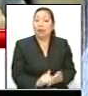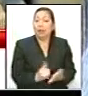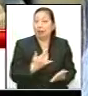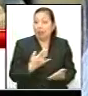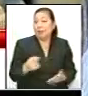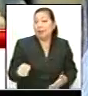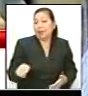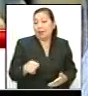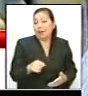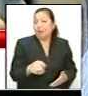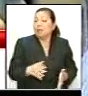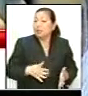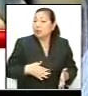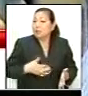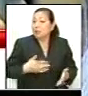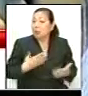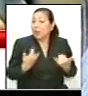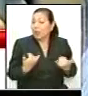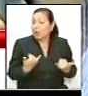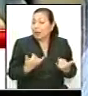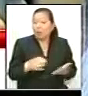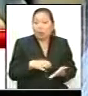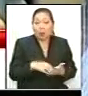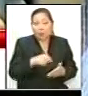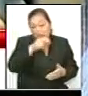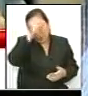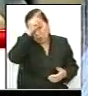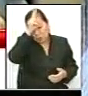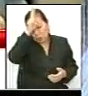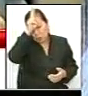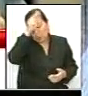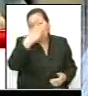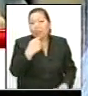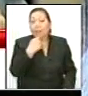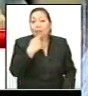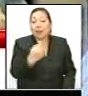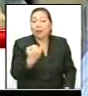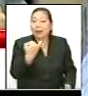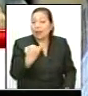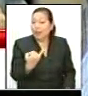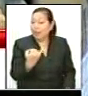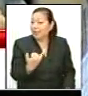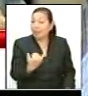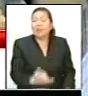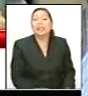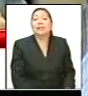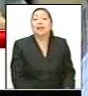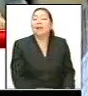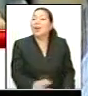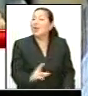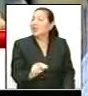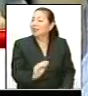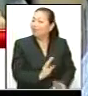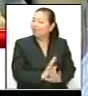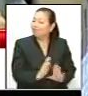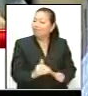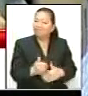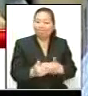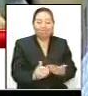gracias a ellos se puede en este momento, y al pueblo cusqueño, decir de que esta situación no debe de